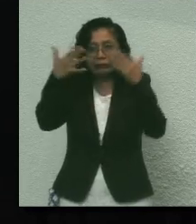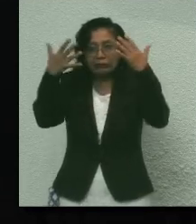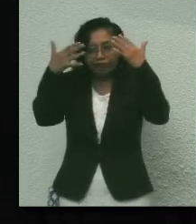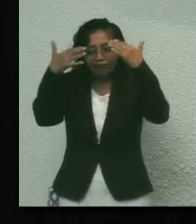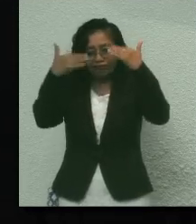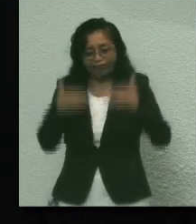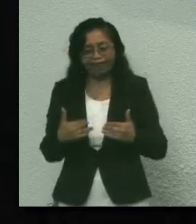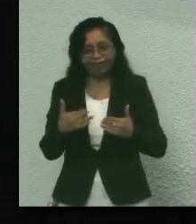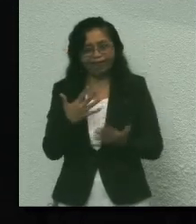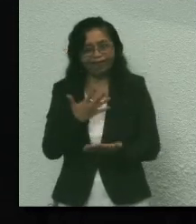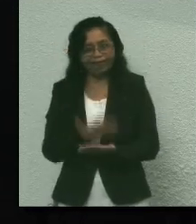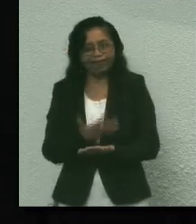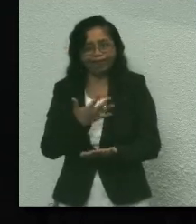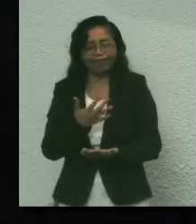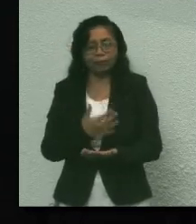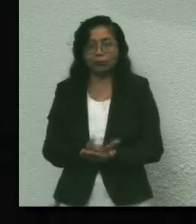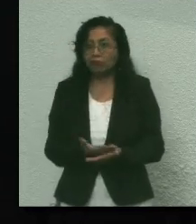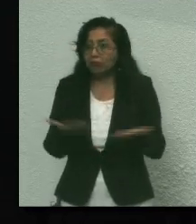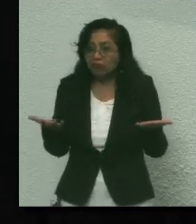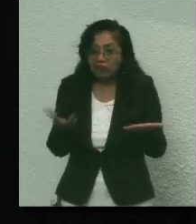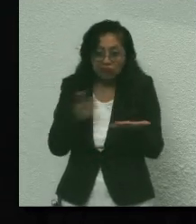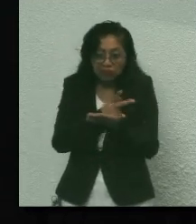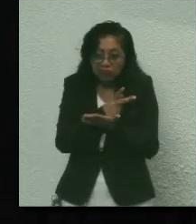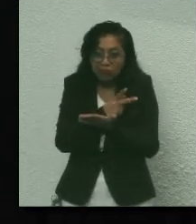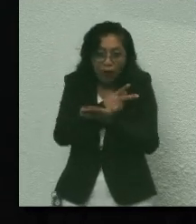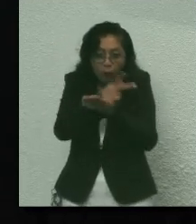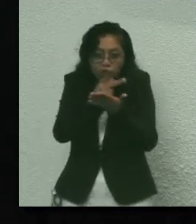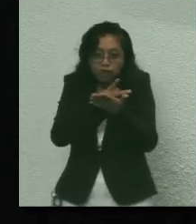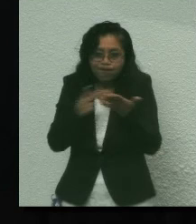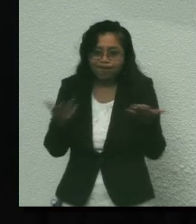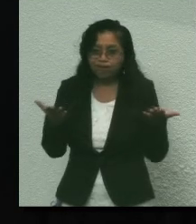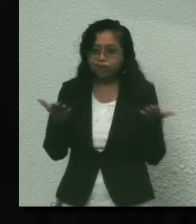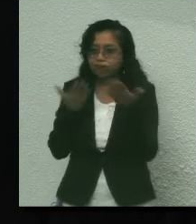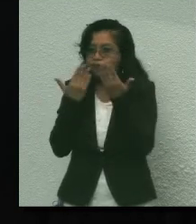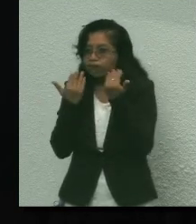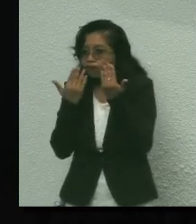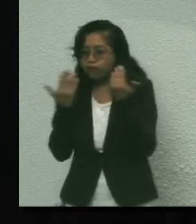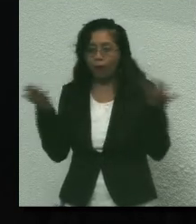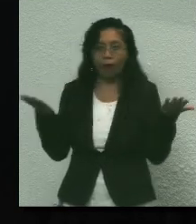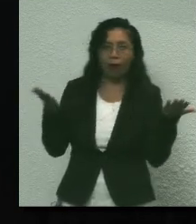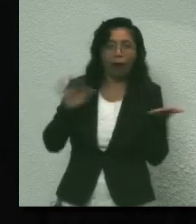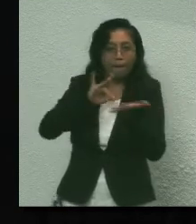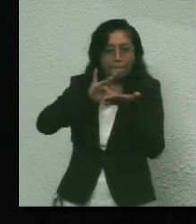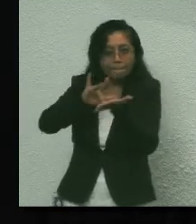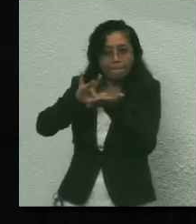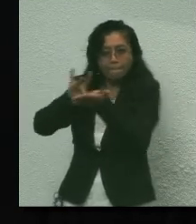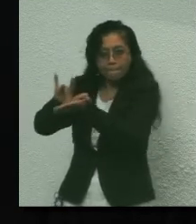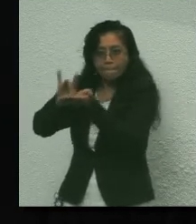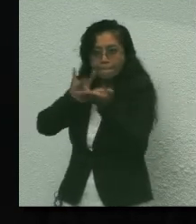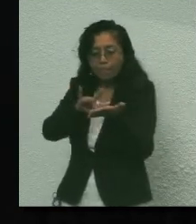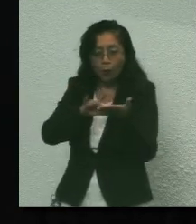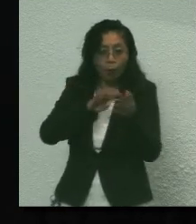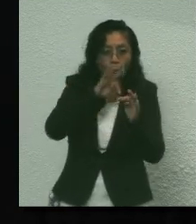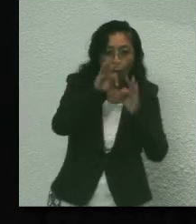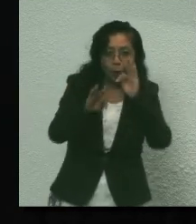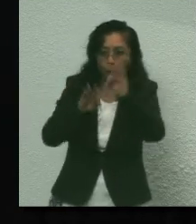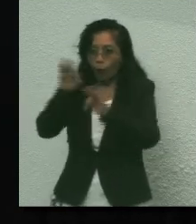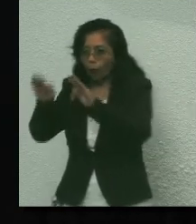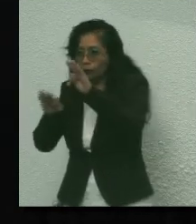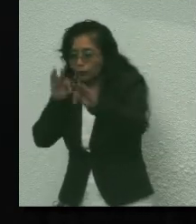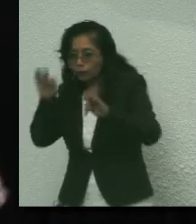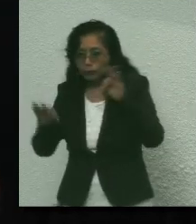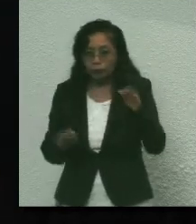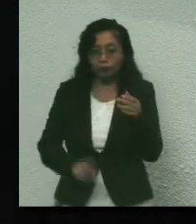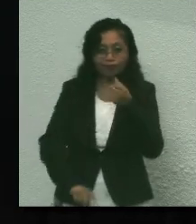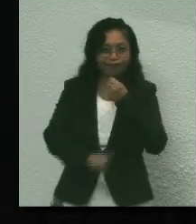remedio y sin plan alguno para evitarlo, sin estrategia y sin la atención adecuada a esta crisis que